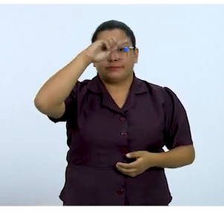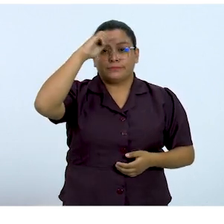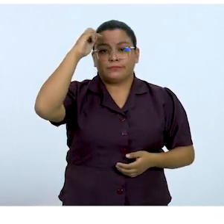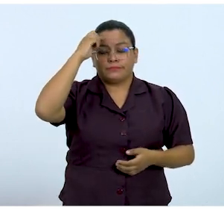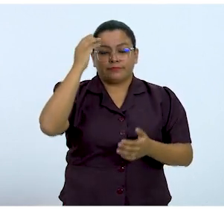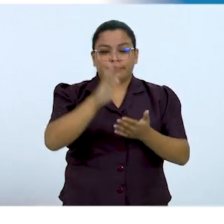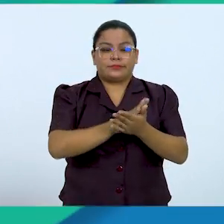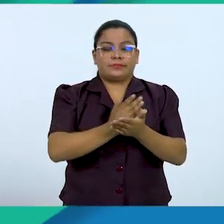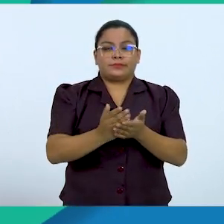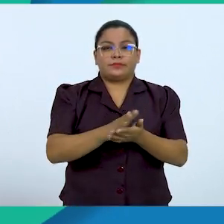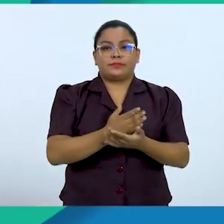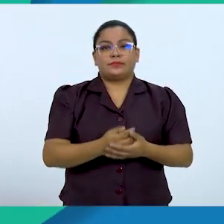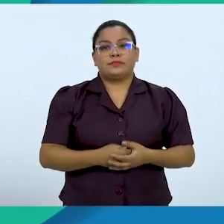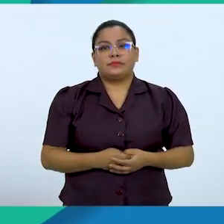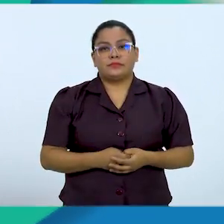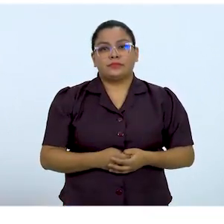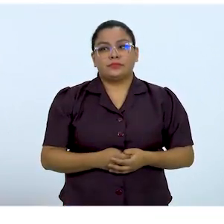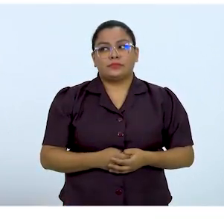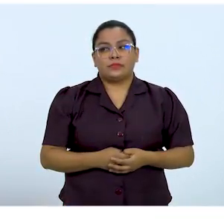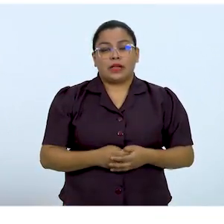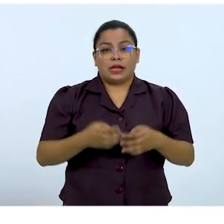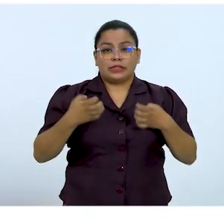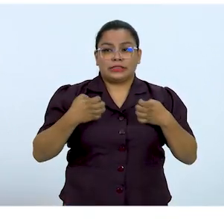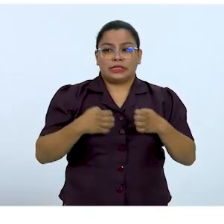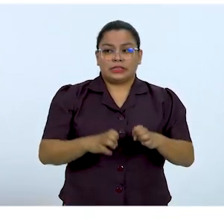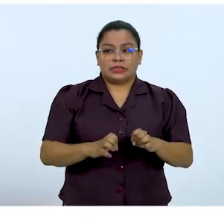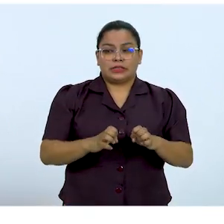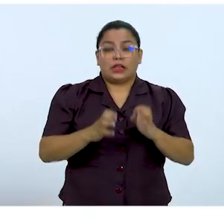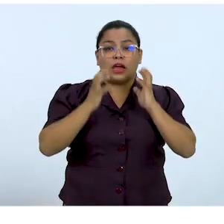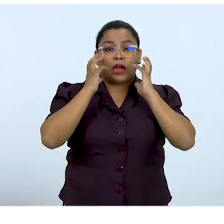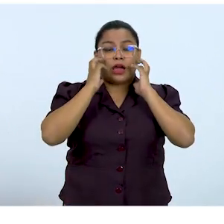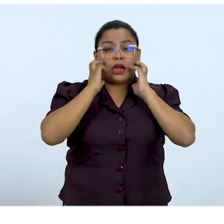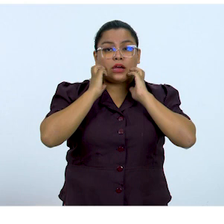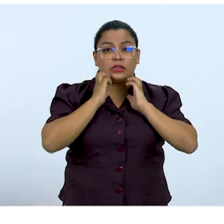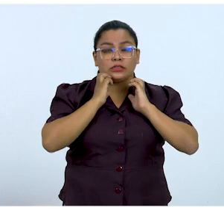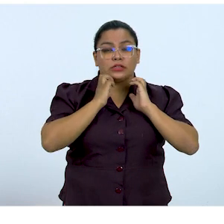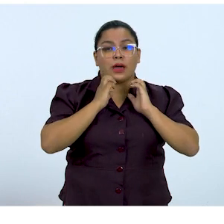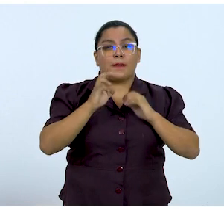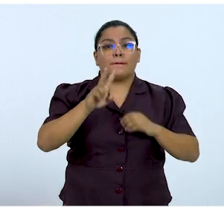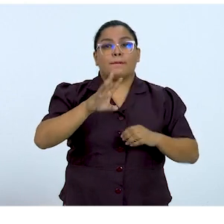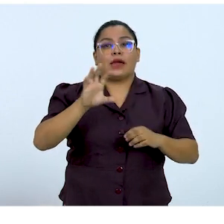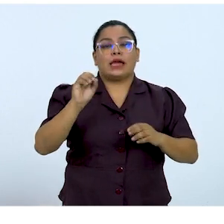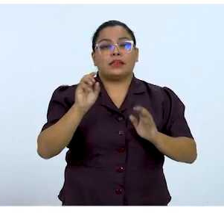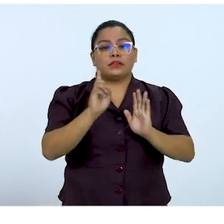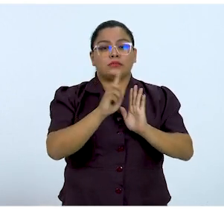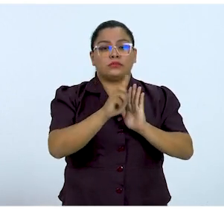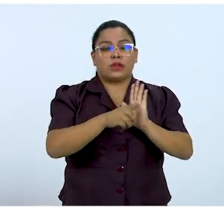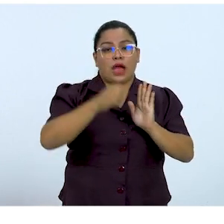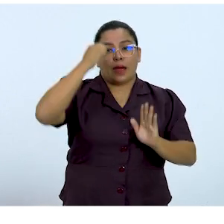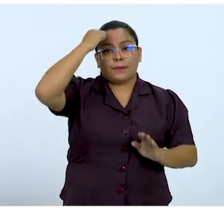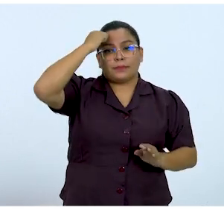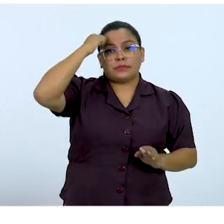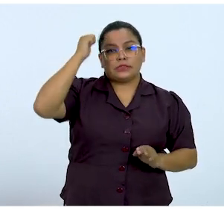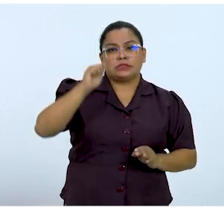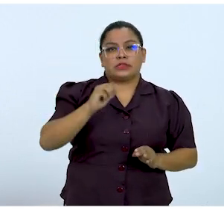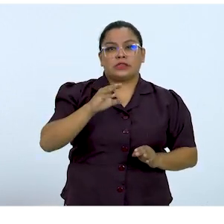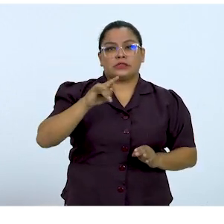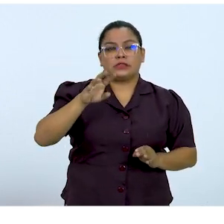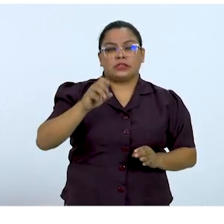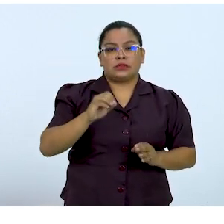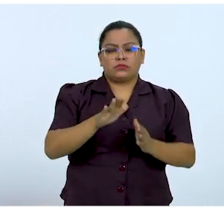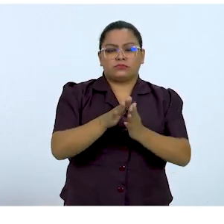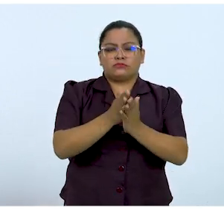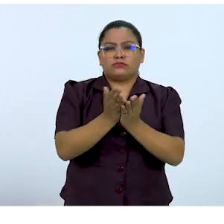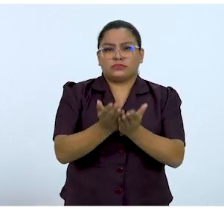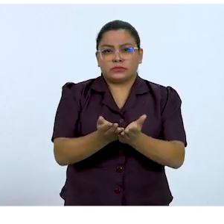del trabajo interactivo. La estrategia propone garantizar al menos 20 minutos de aprendizaje activo con el